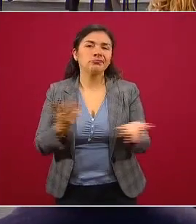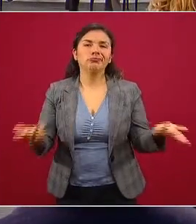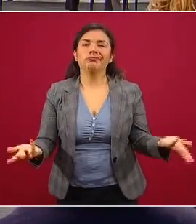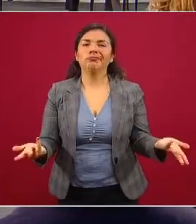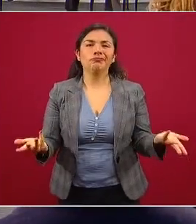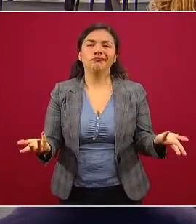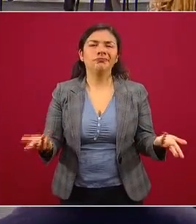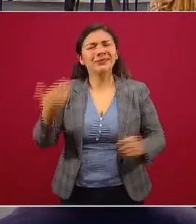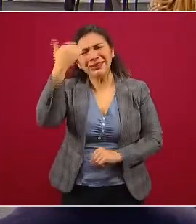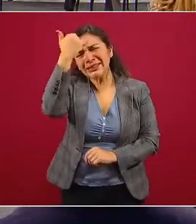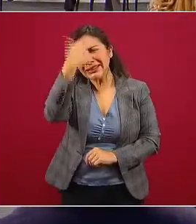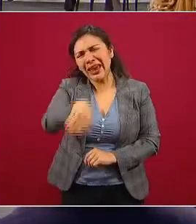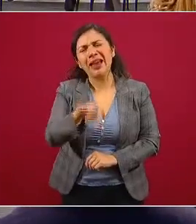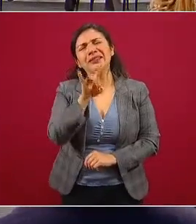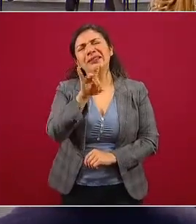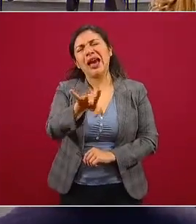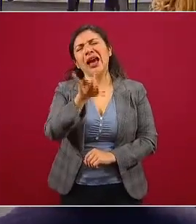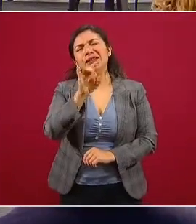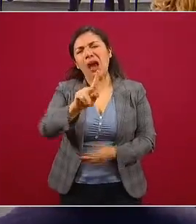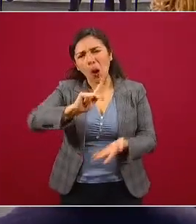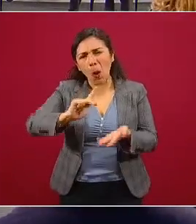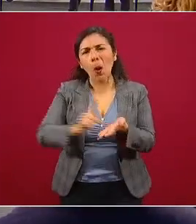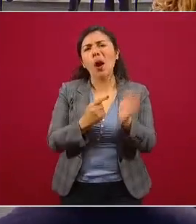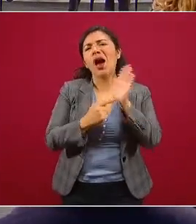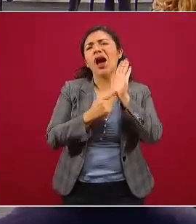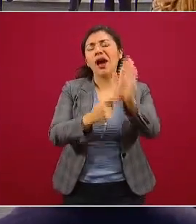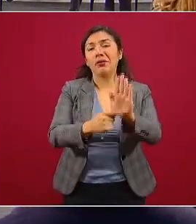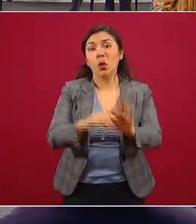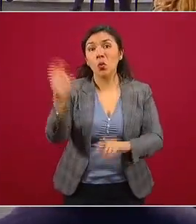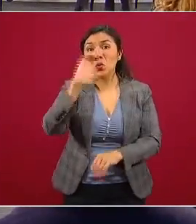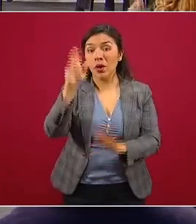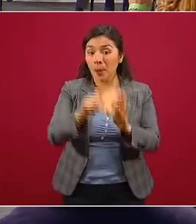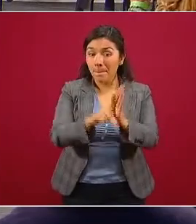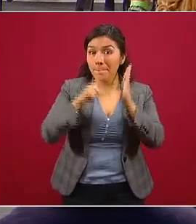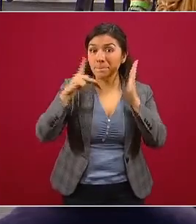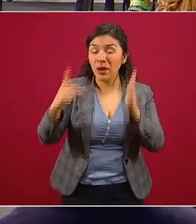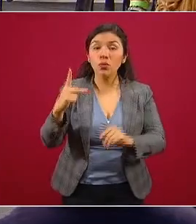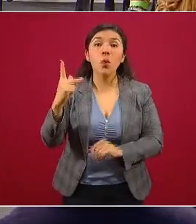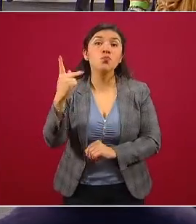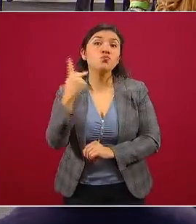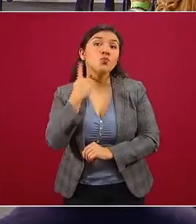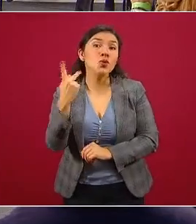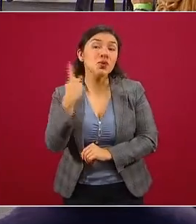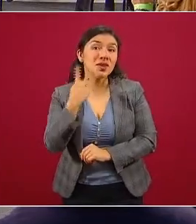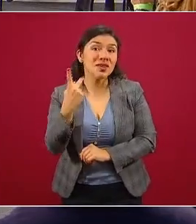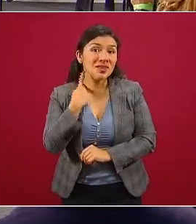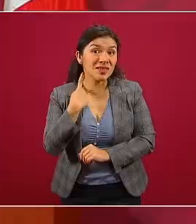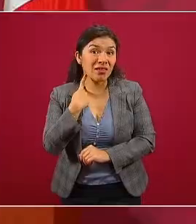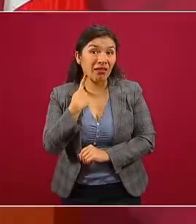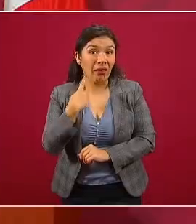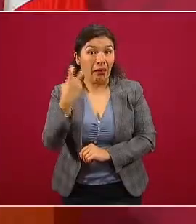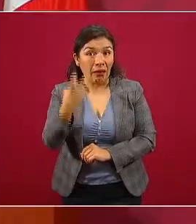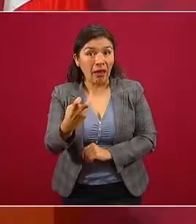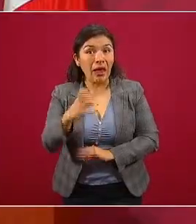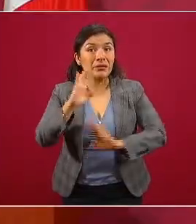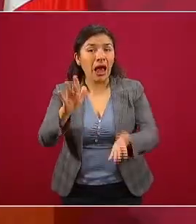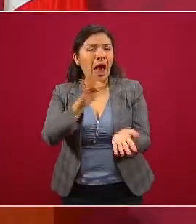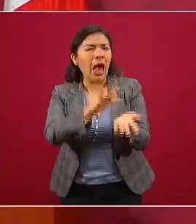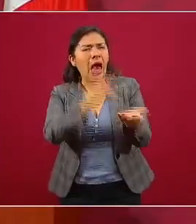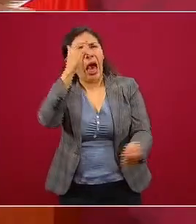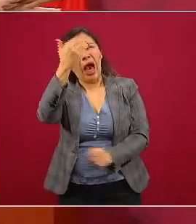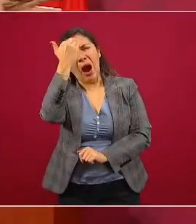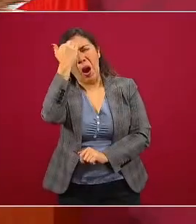son predecibles. Ya cuando el periodismo, cuando la política se vuelve predecible,